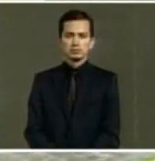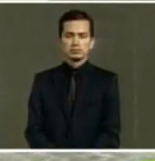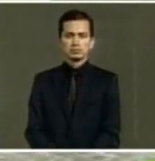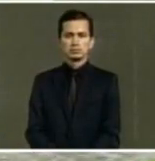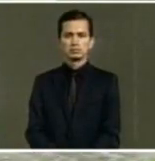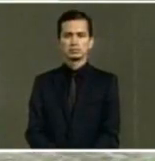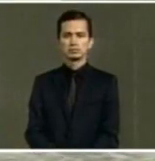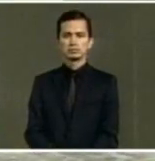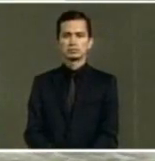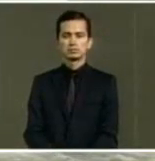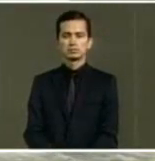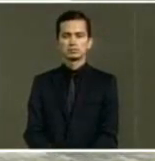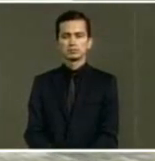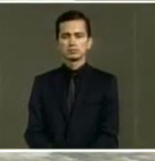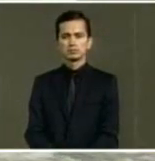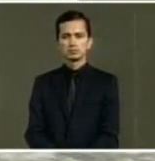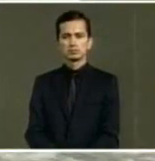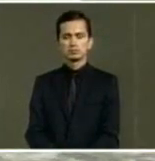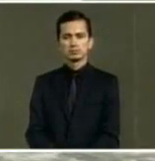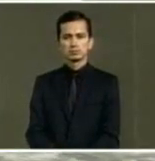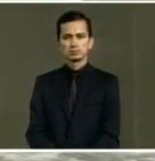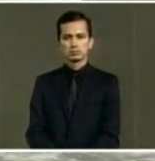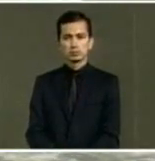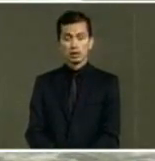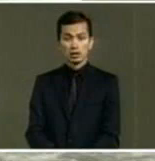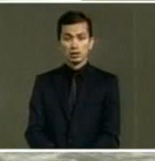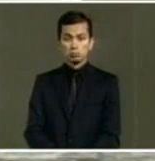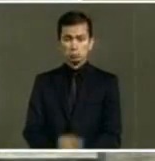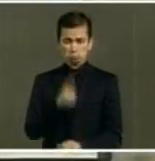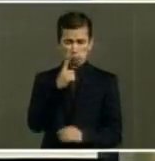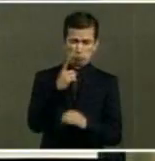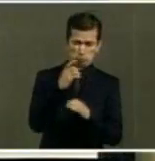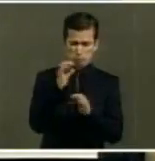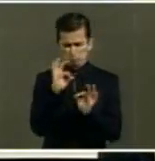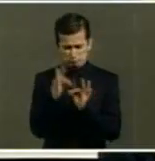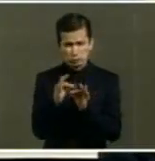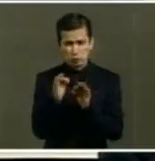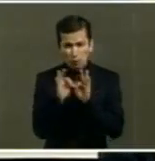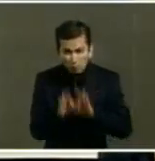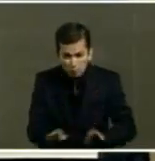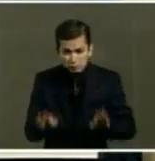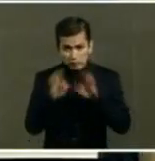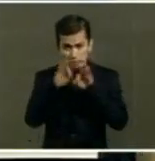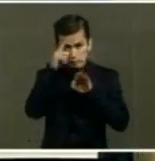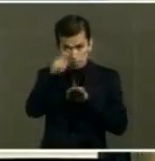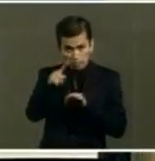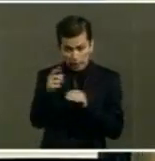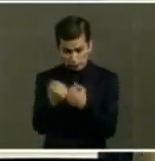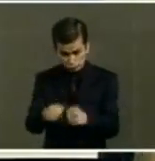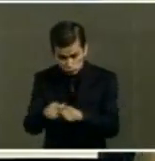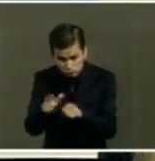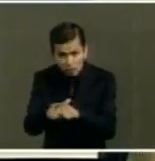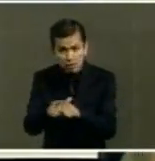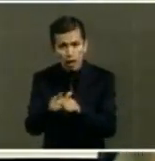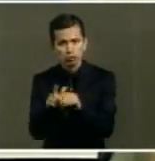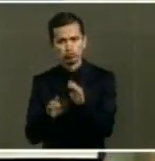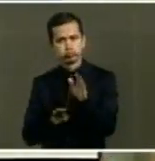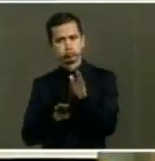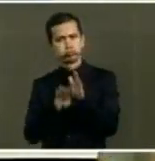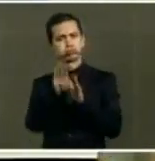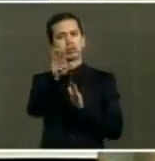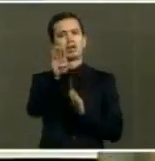Un elemento clave del bienestar social es el crecimiento económico. México requiere construir una